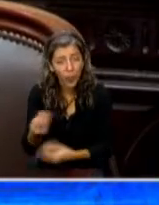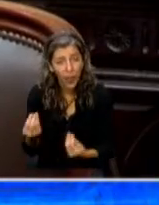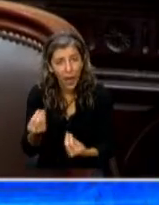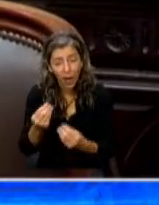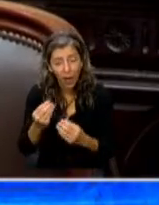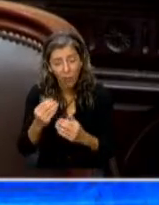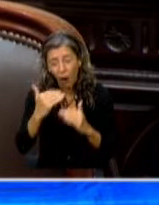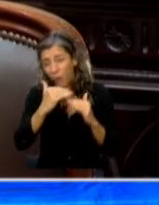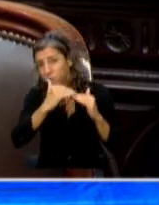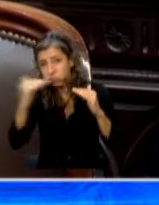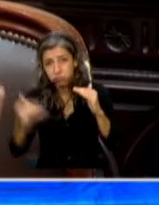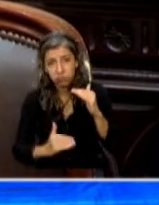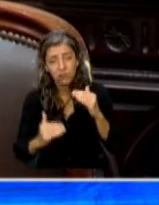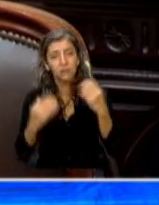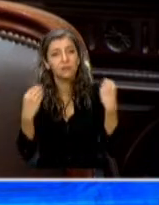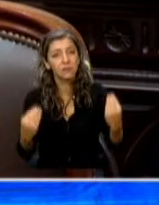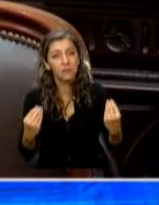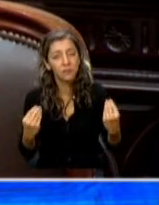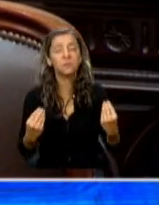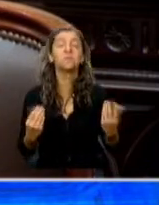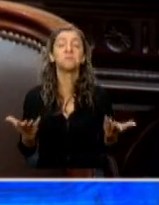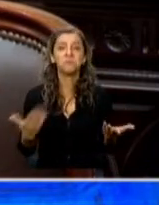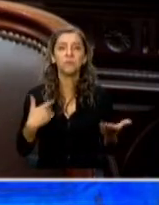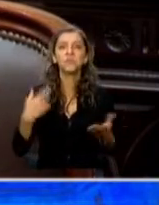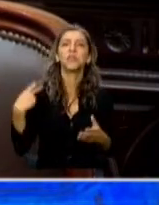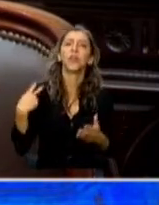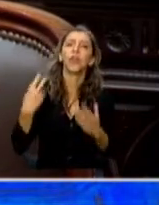mucha violencia en la periferia de la ciudad de Rosario,